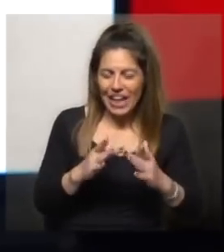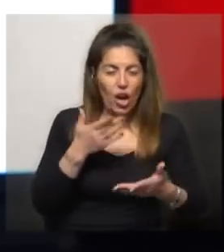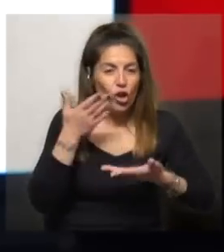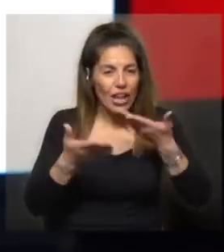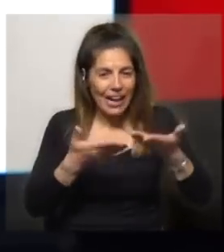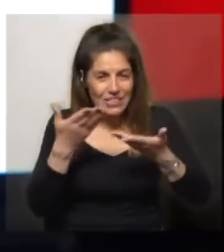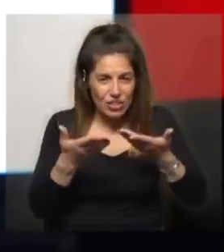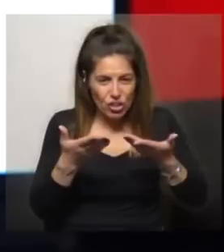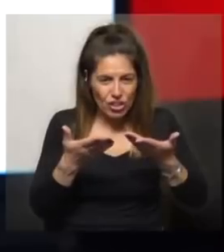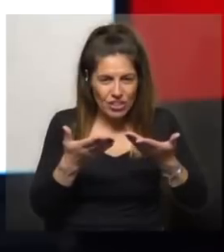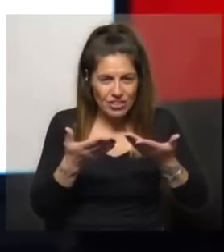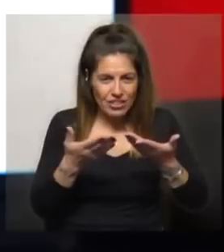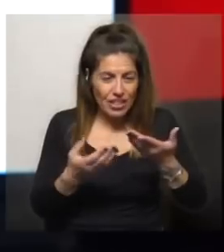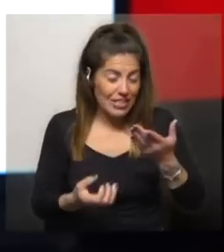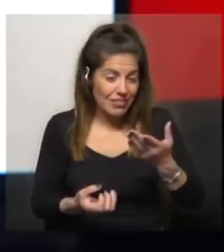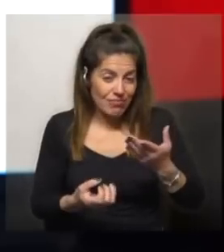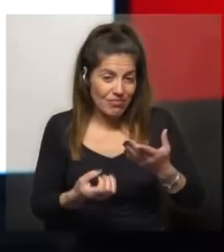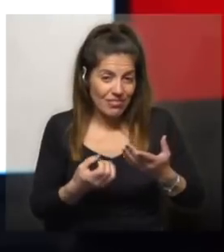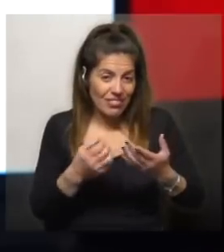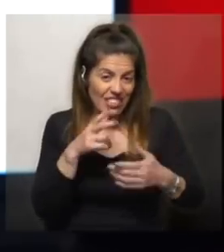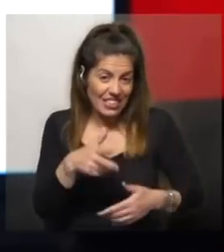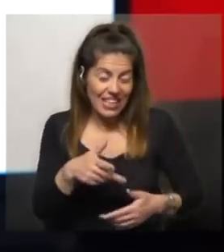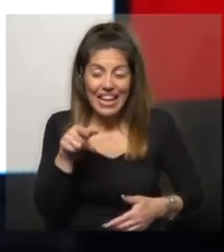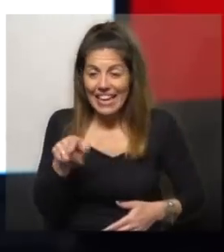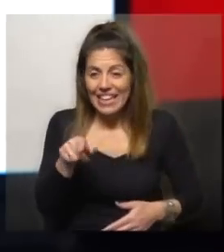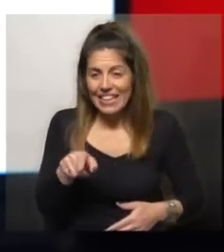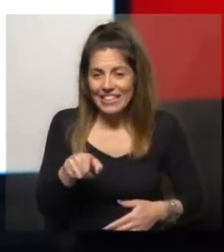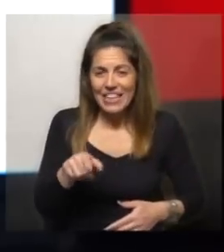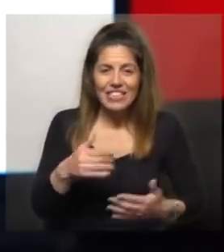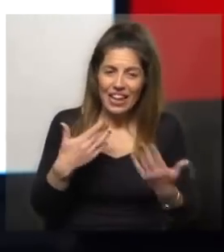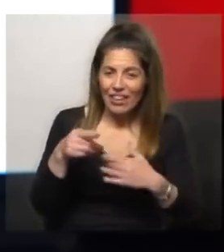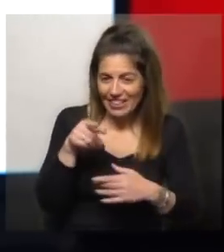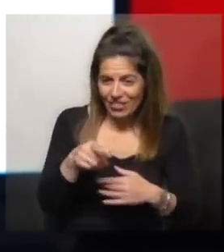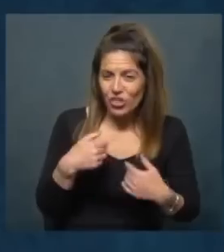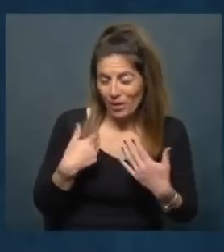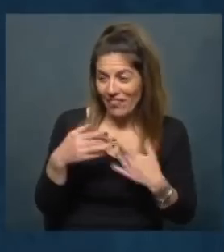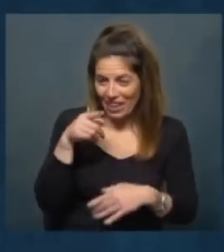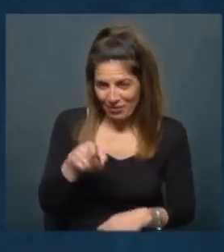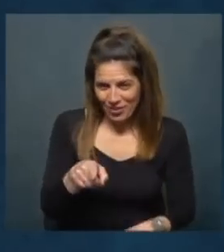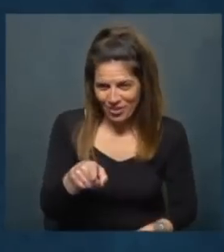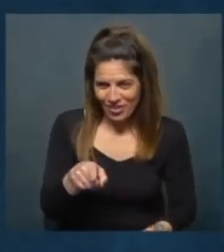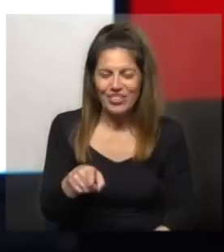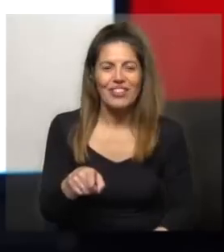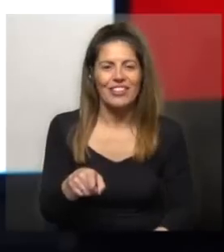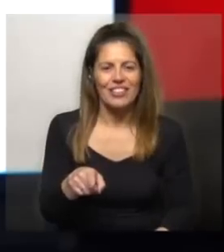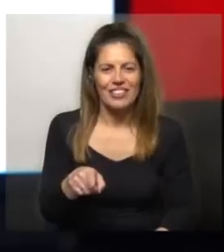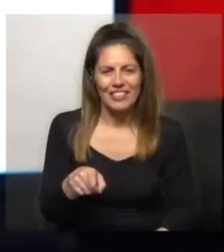canciones son digamos y para mí Ana en ese sentido Ya que vos hablaste tanto de mí hablar de vos yo